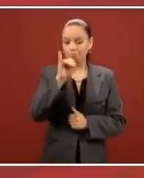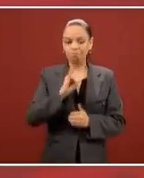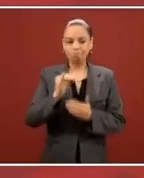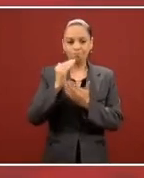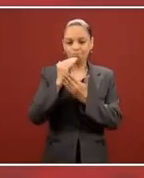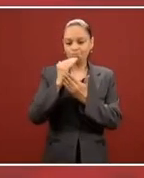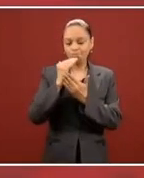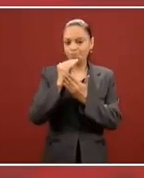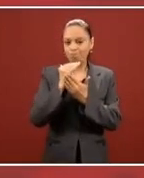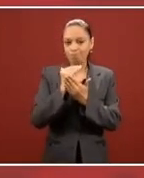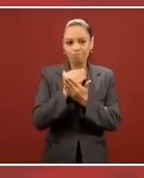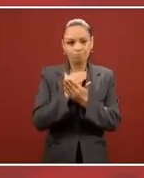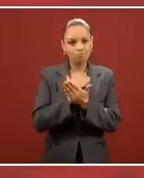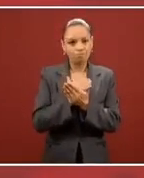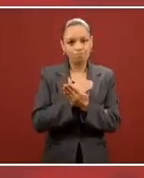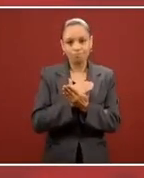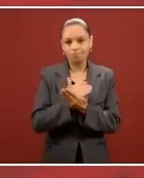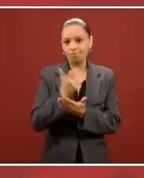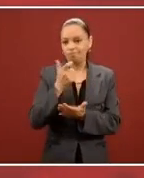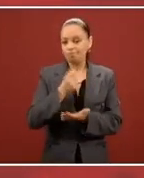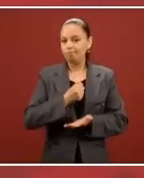el presupuesto.